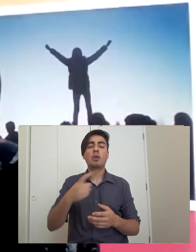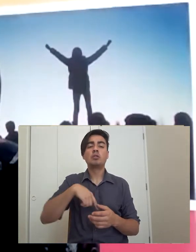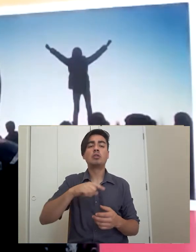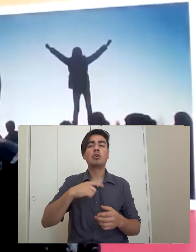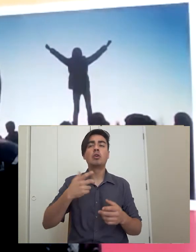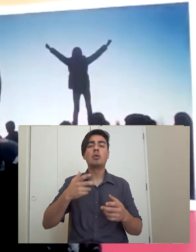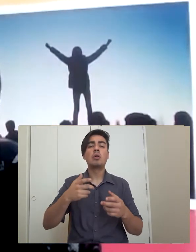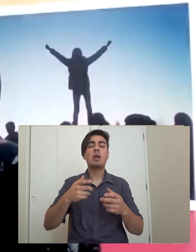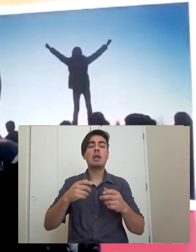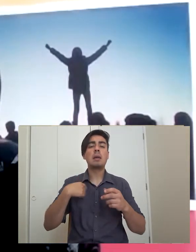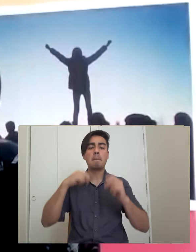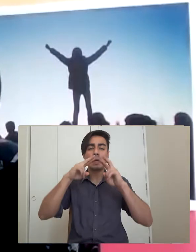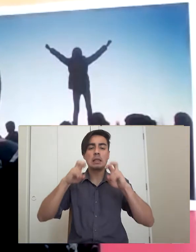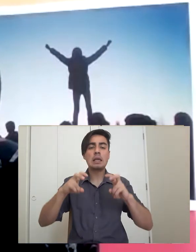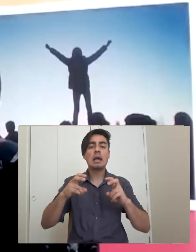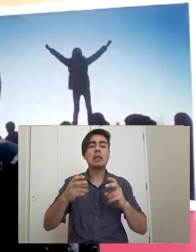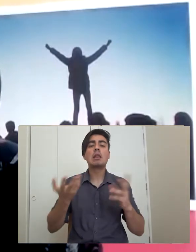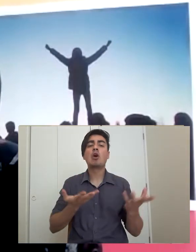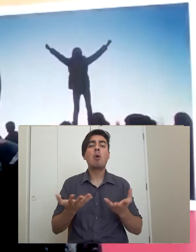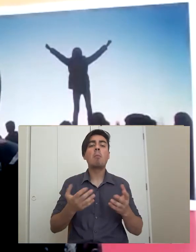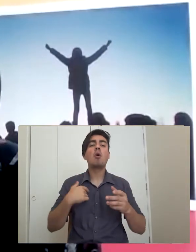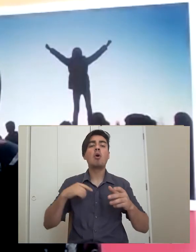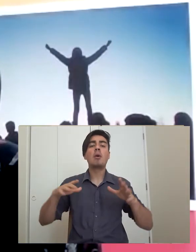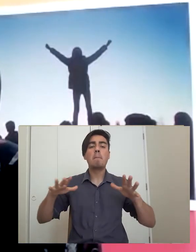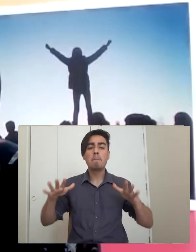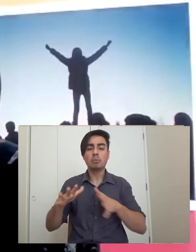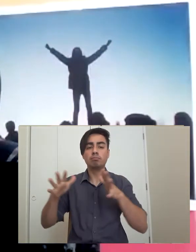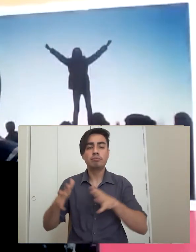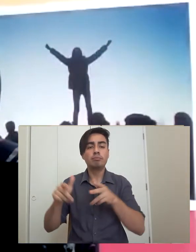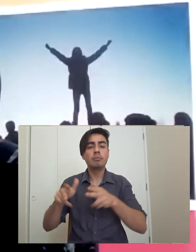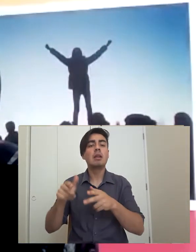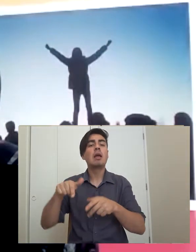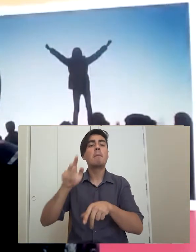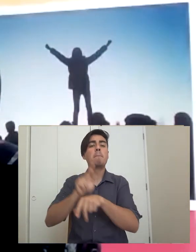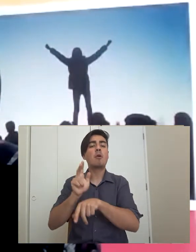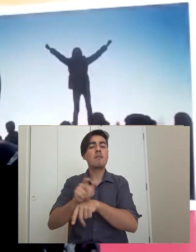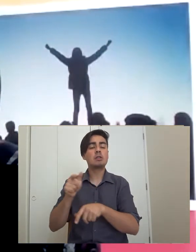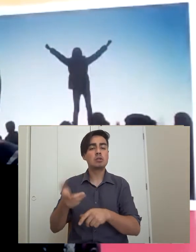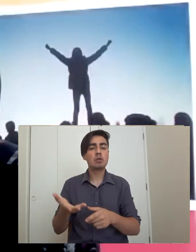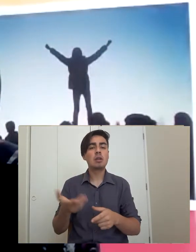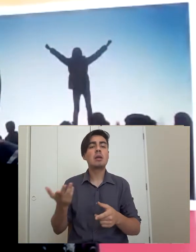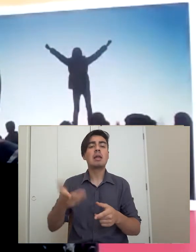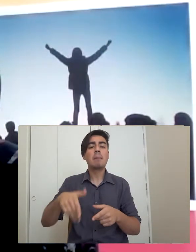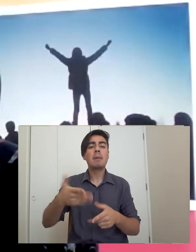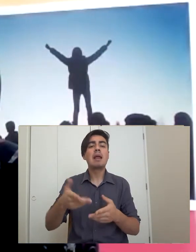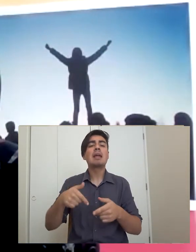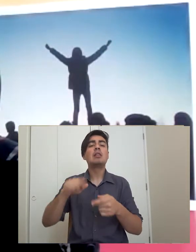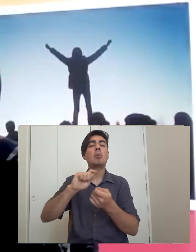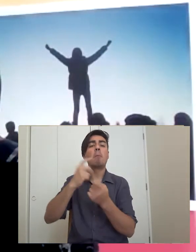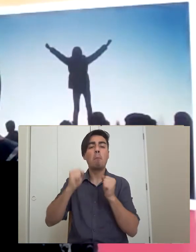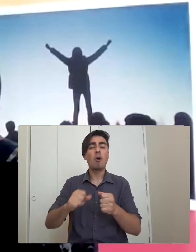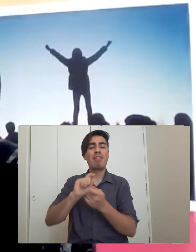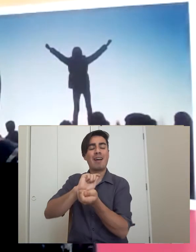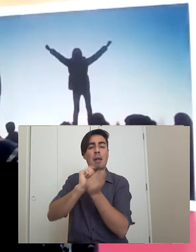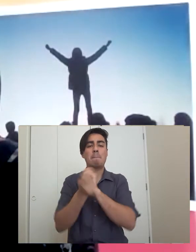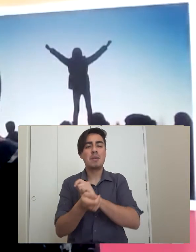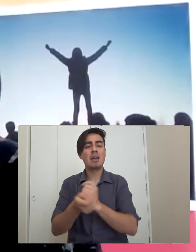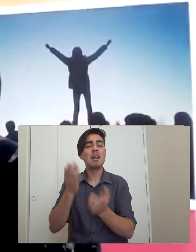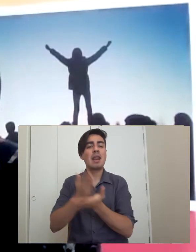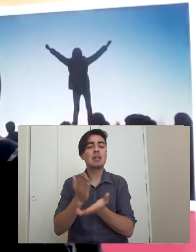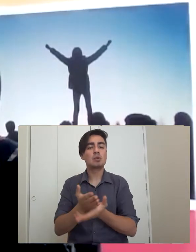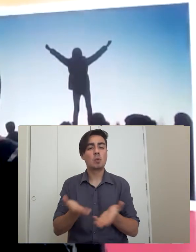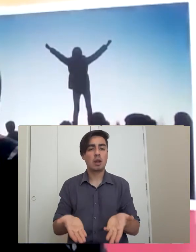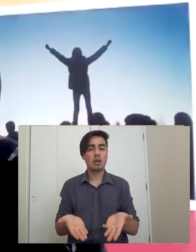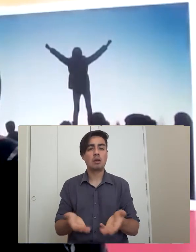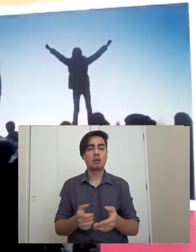Hemos investigado mucho acerca del incentivo de los profesores, y eso es fundamental para que esto cambie en verdad en las escuelas. Y esas son